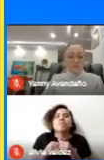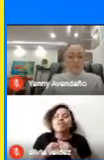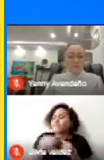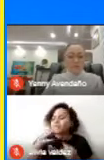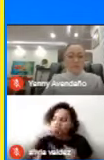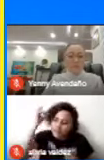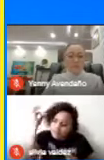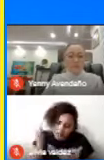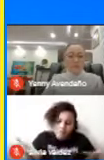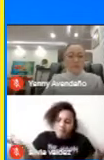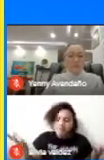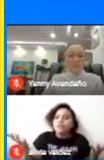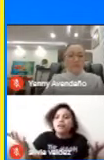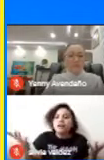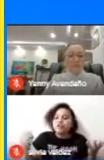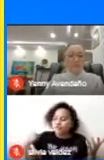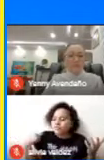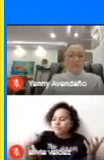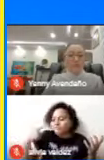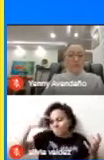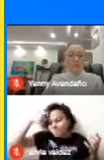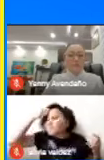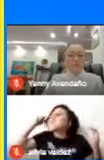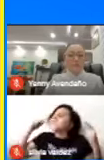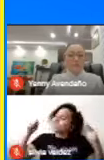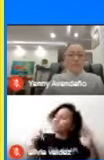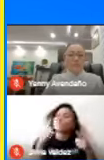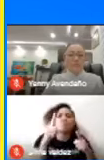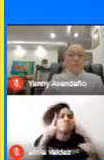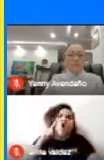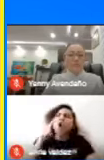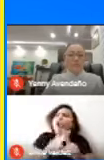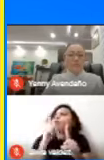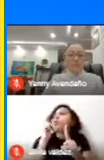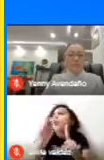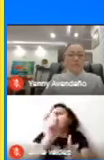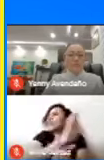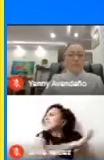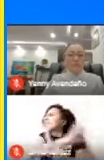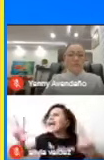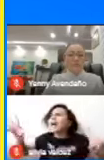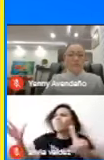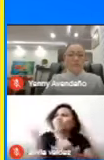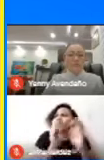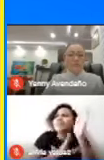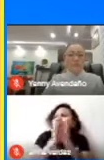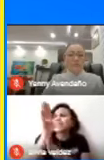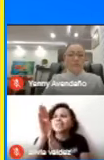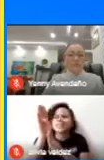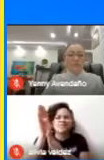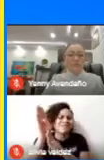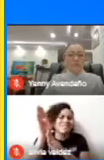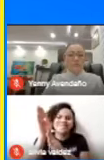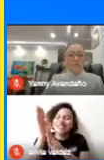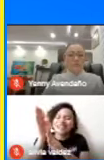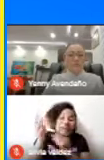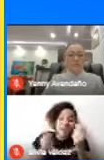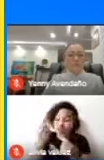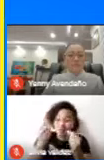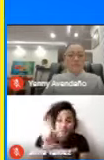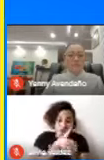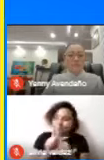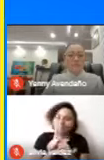Definitivamente apostarle a que hay un solo factor clave para el desarrollo económico